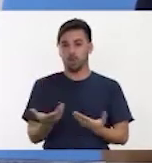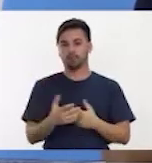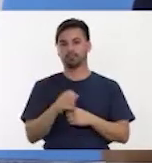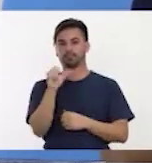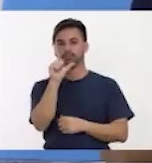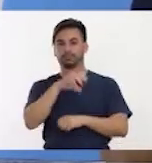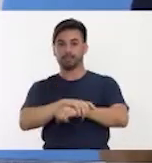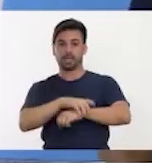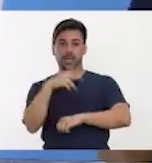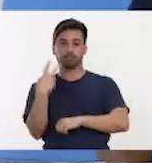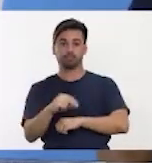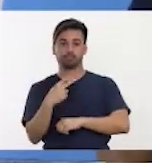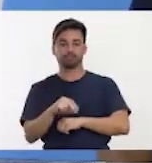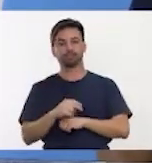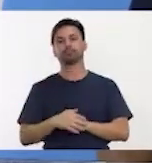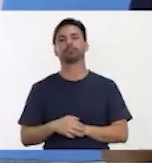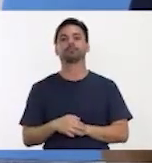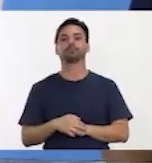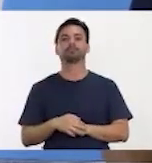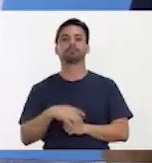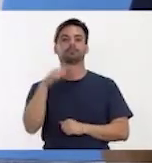importancia, va a